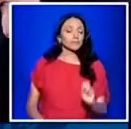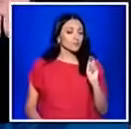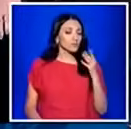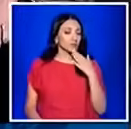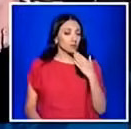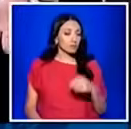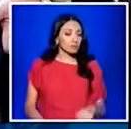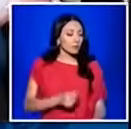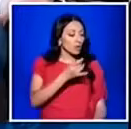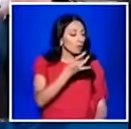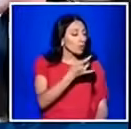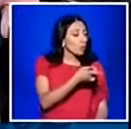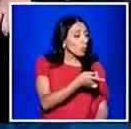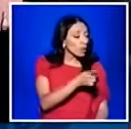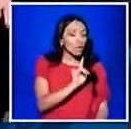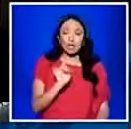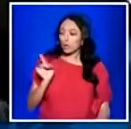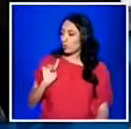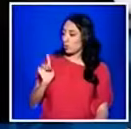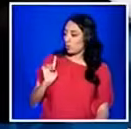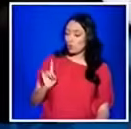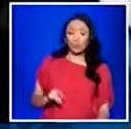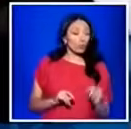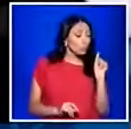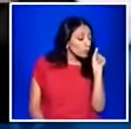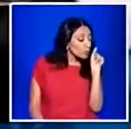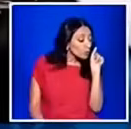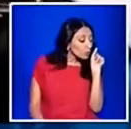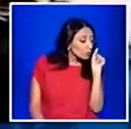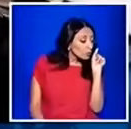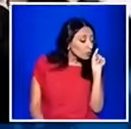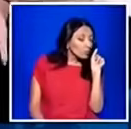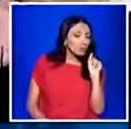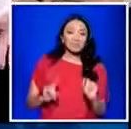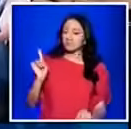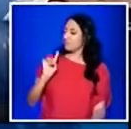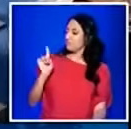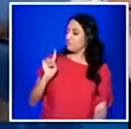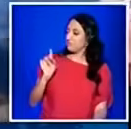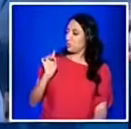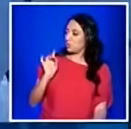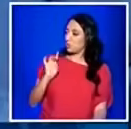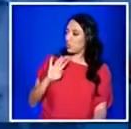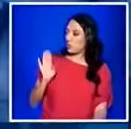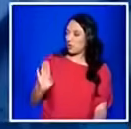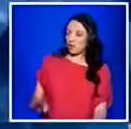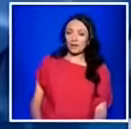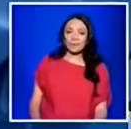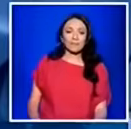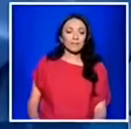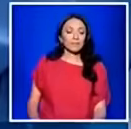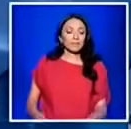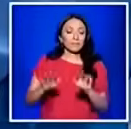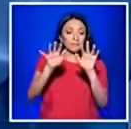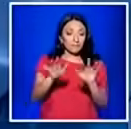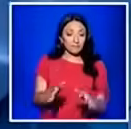dolió? No. Poquito, tal vez. Bueno, esto forma